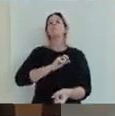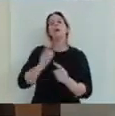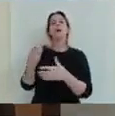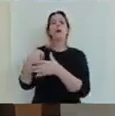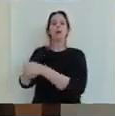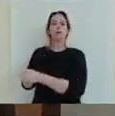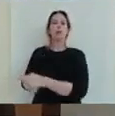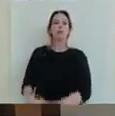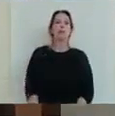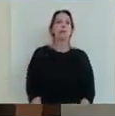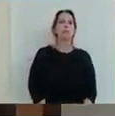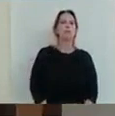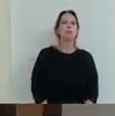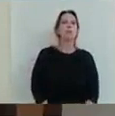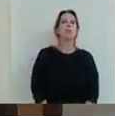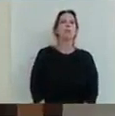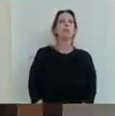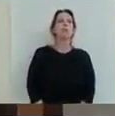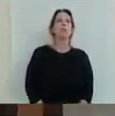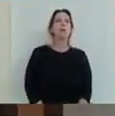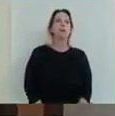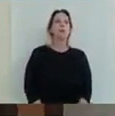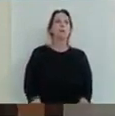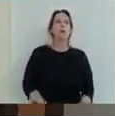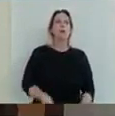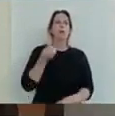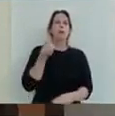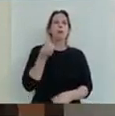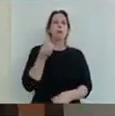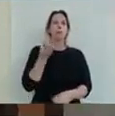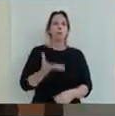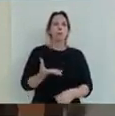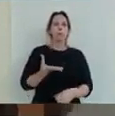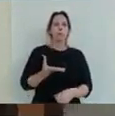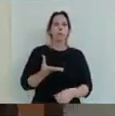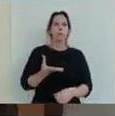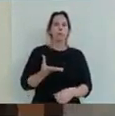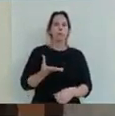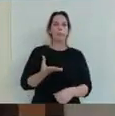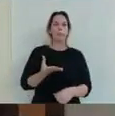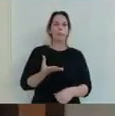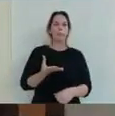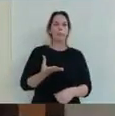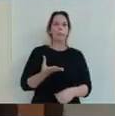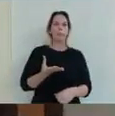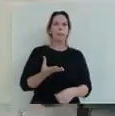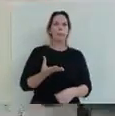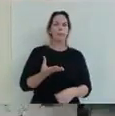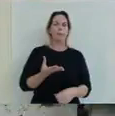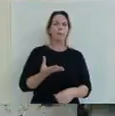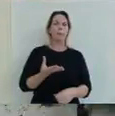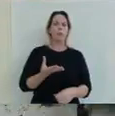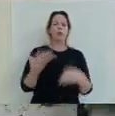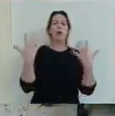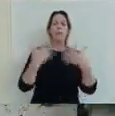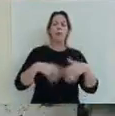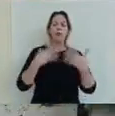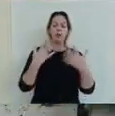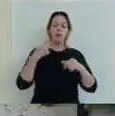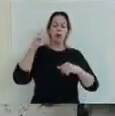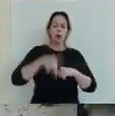Por este motivo vamos a dar tratamiento al proyecto que estábamos discutiendo. Bien, por lo tanto,